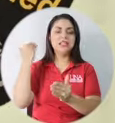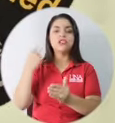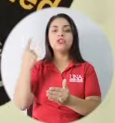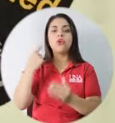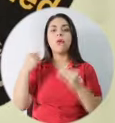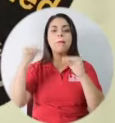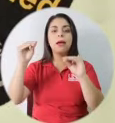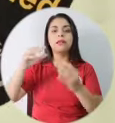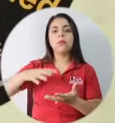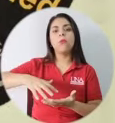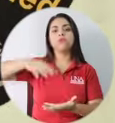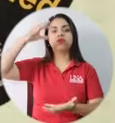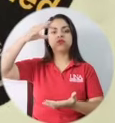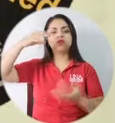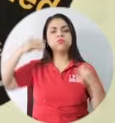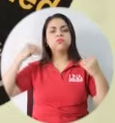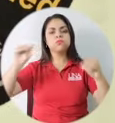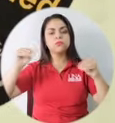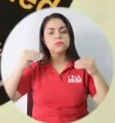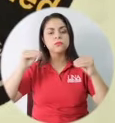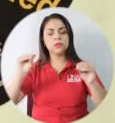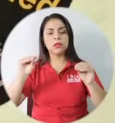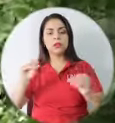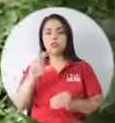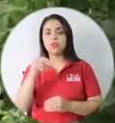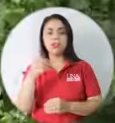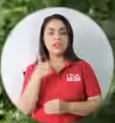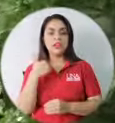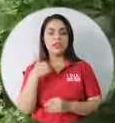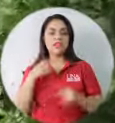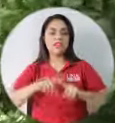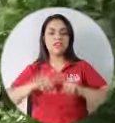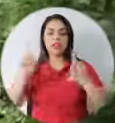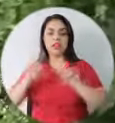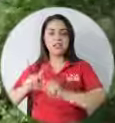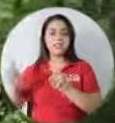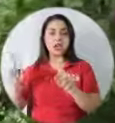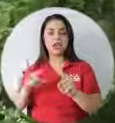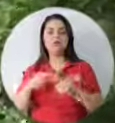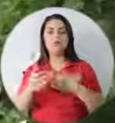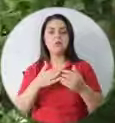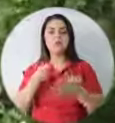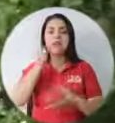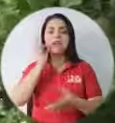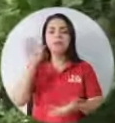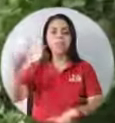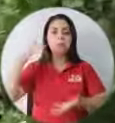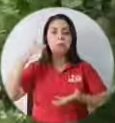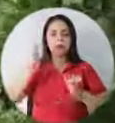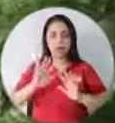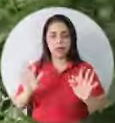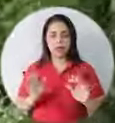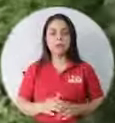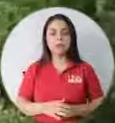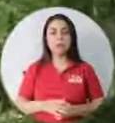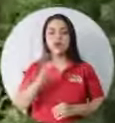el pasado el café se vendía por volumen, muy asociado a los commodities, que no tienen una mayor diferenciación y que lo que importa es que sea